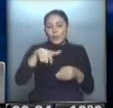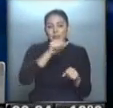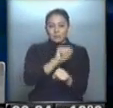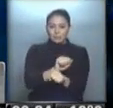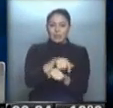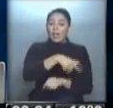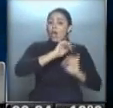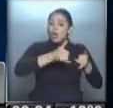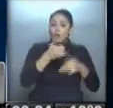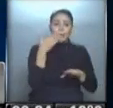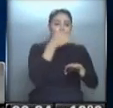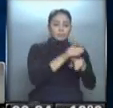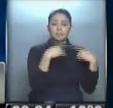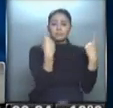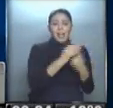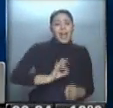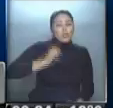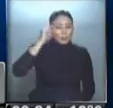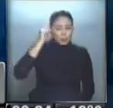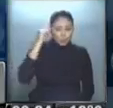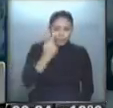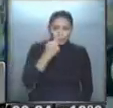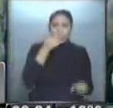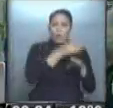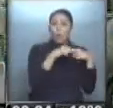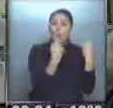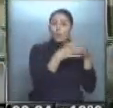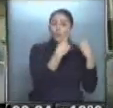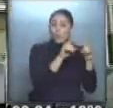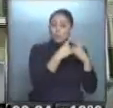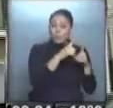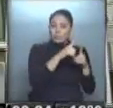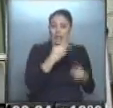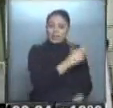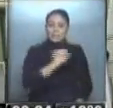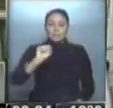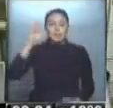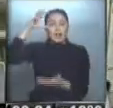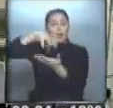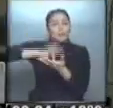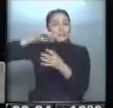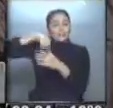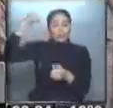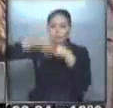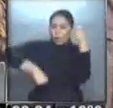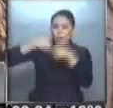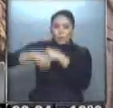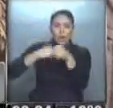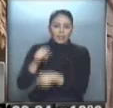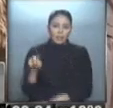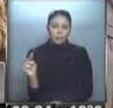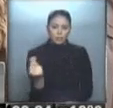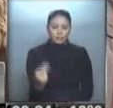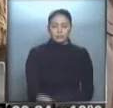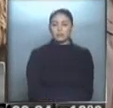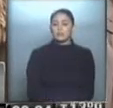iba a ver a los redonditos de ricota en el año 1991 lo golpearon en la comisaría y luego murió a él se lo va a condenar